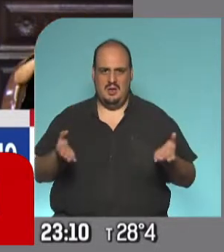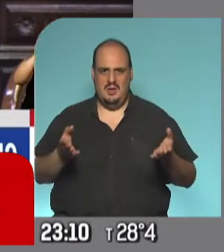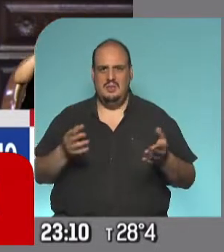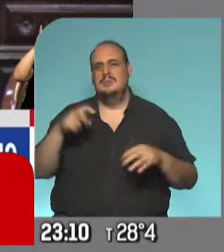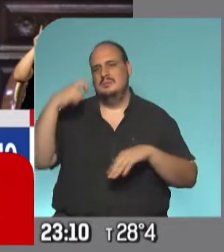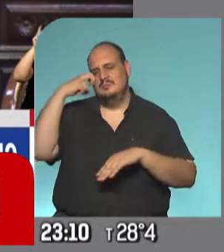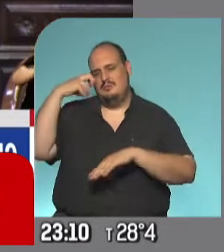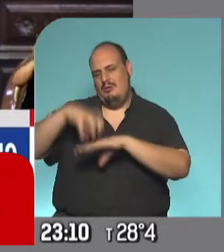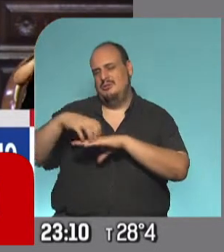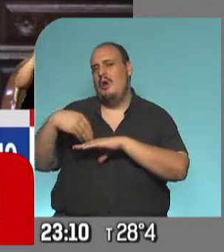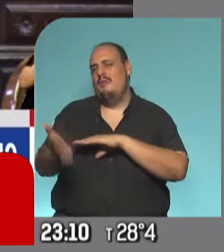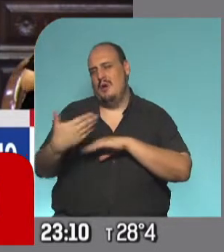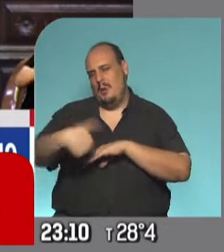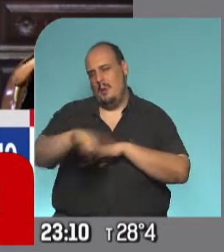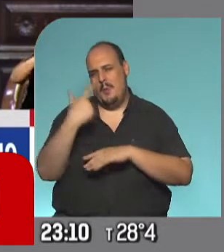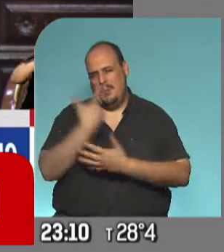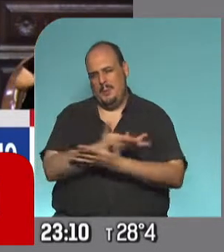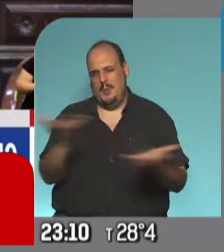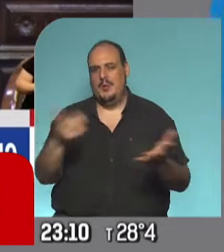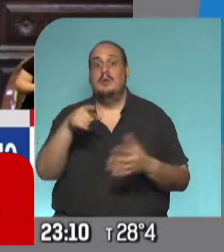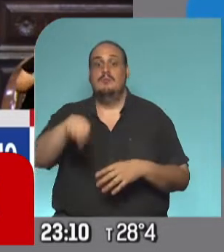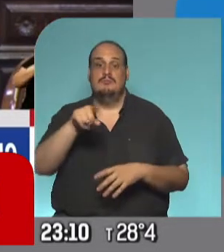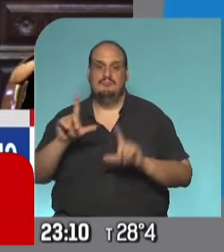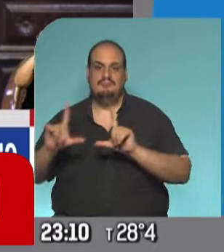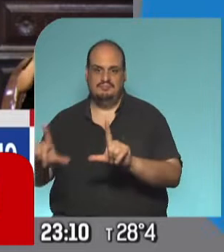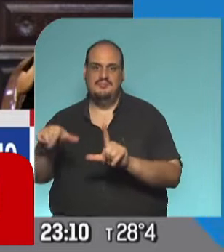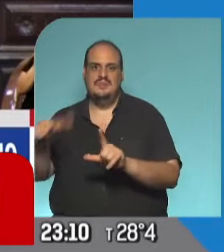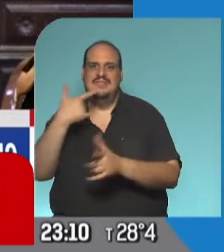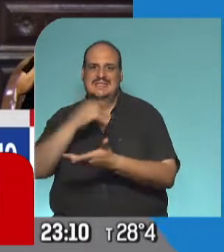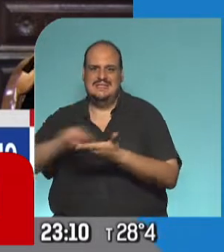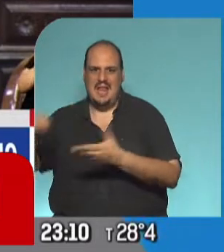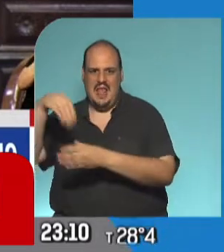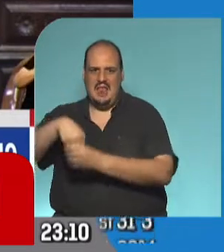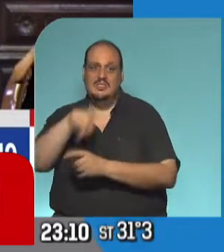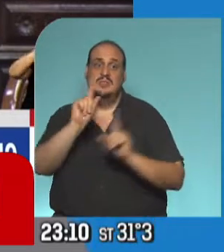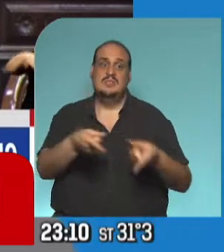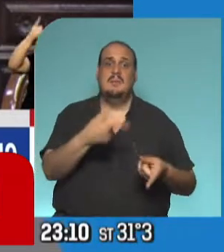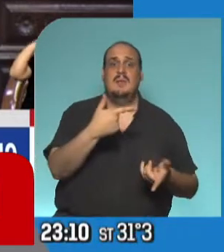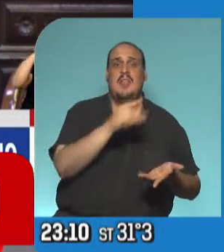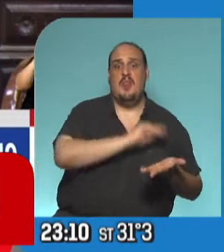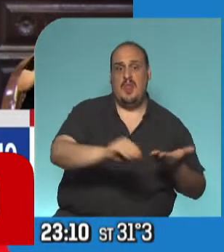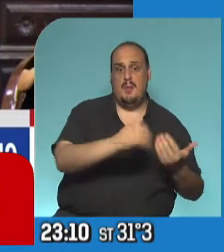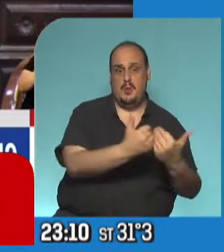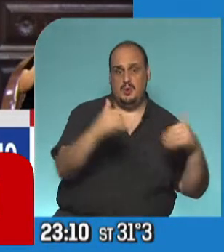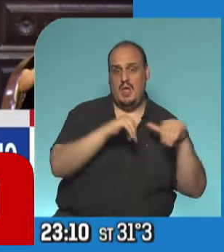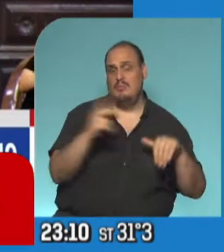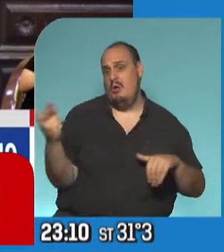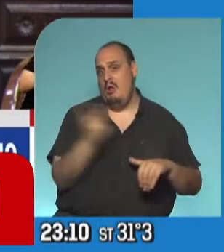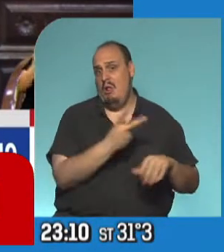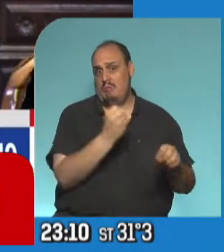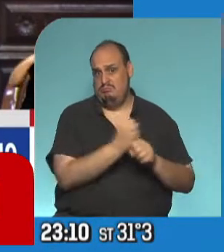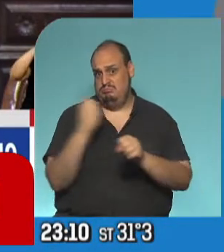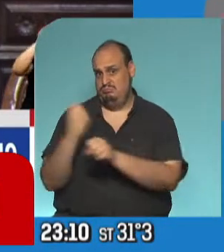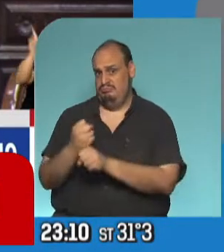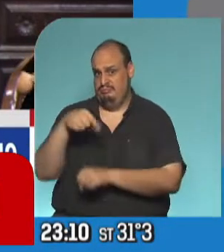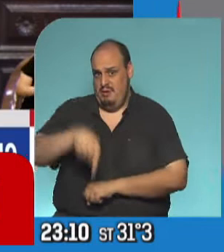ven en nuestra pantalla, por un lado, lo que sucede en la actividad en el Senado y por otro, lo que sucede también en diputados, porque están sesionando las dos cámaras en este